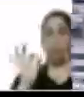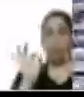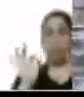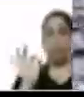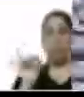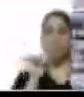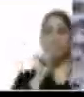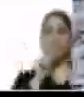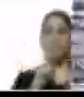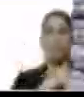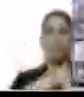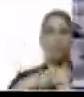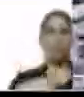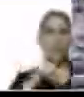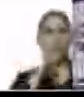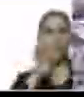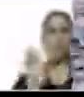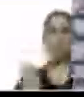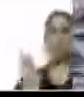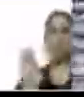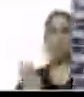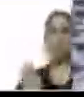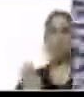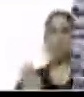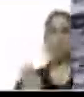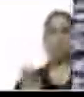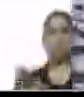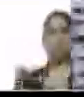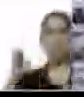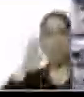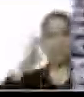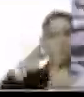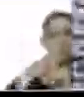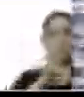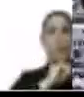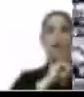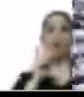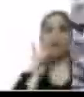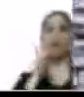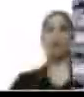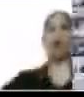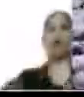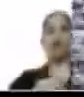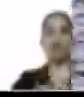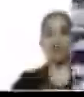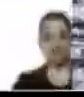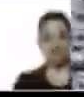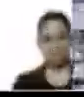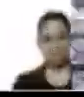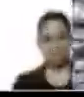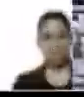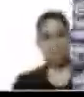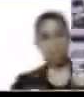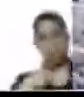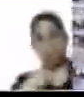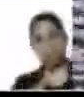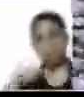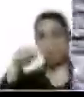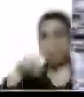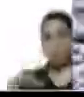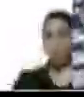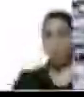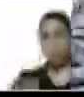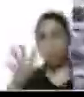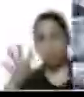Probablemente. Lo cierto, pues, es que Venezuela está desesperada y que no hay gasolina en Venezuela. La